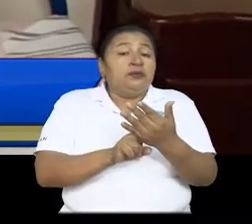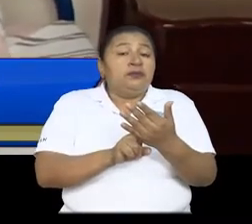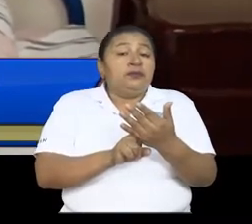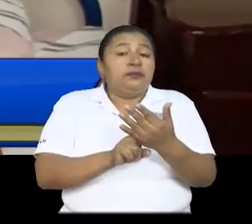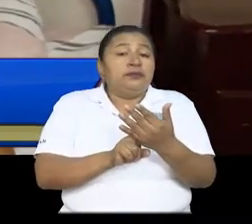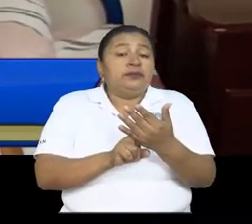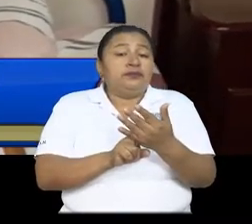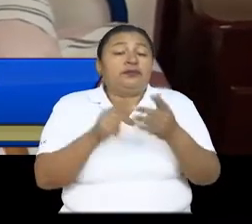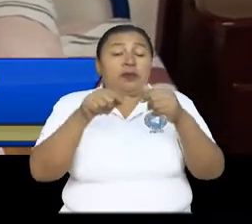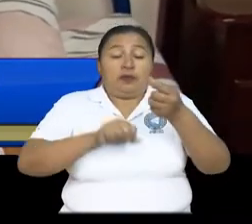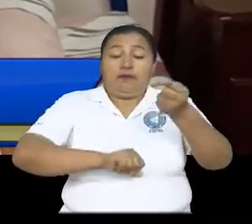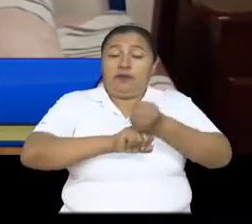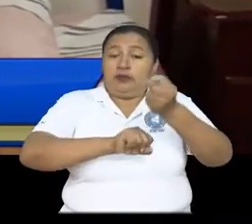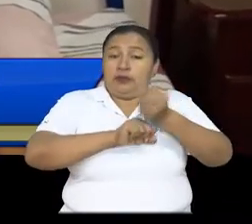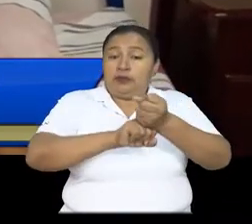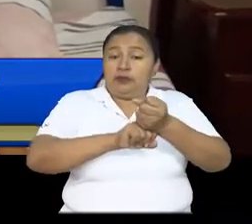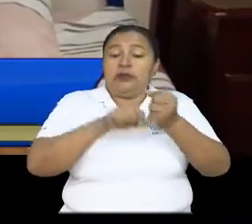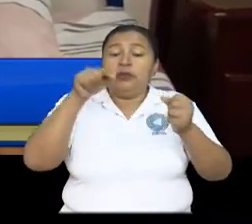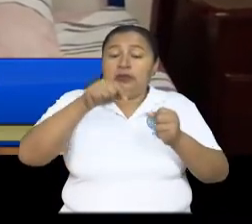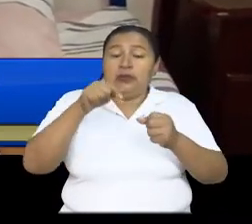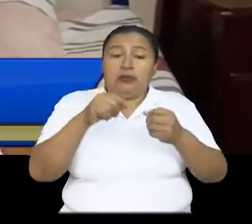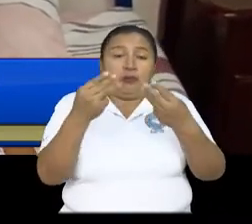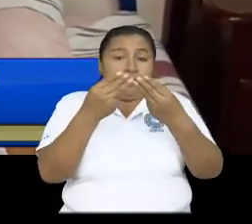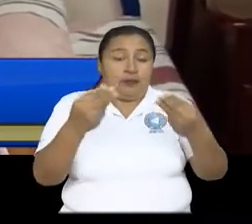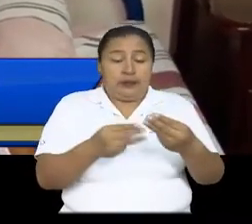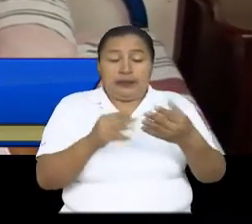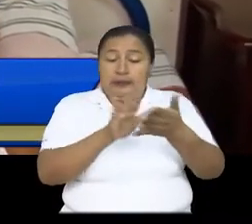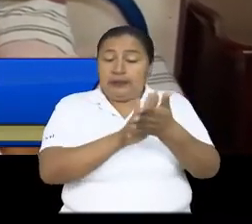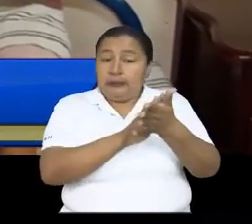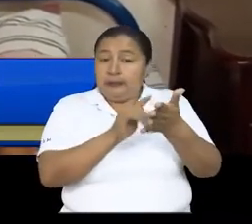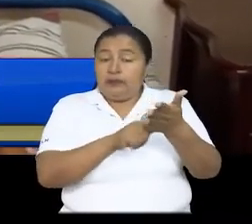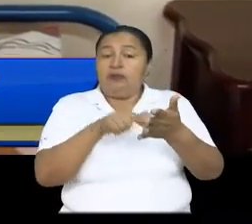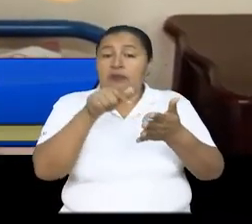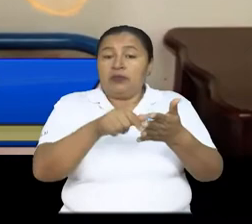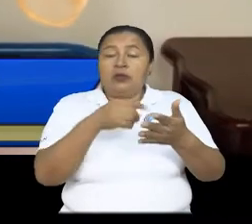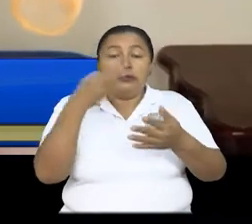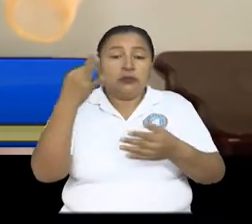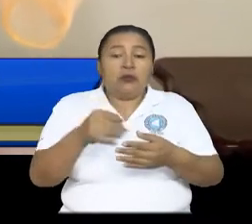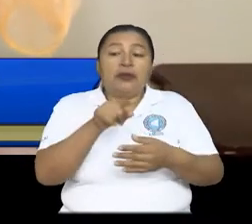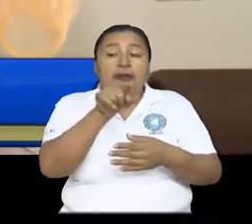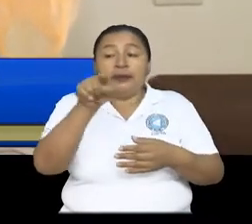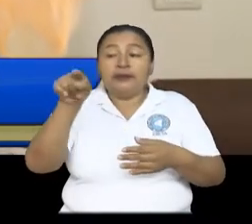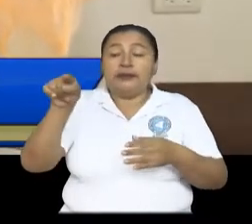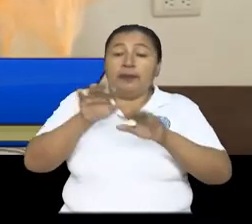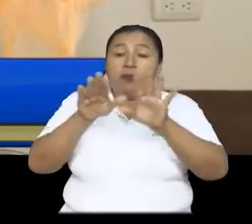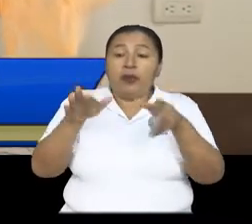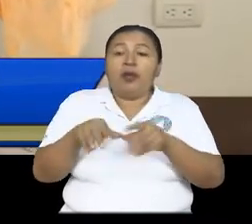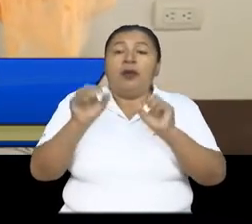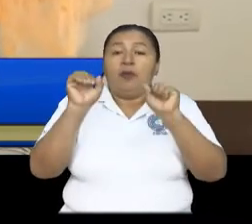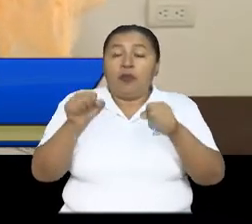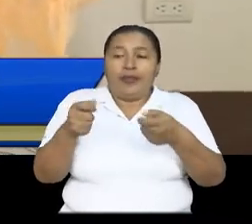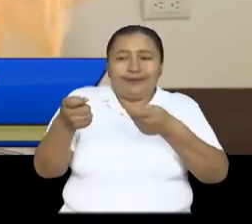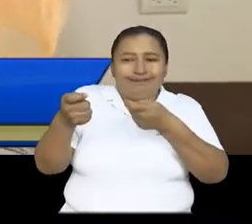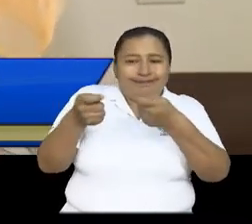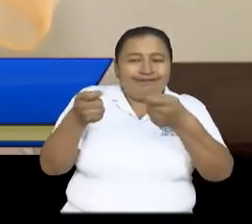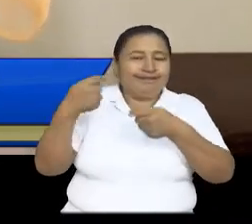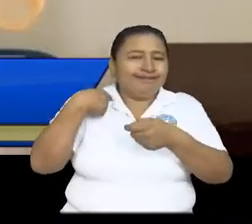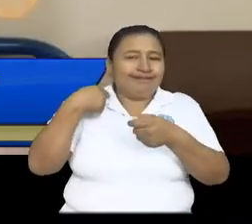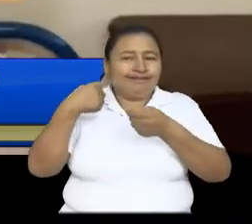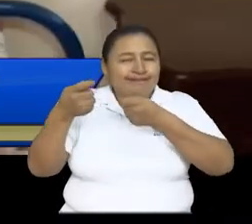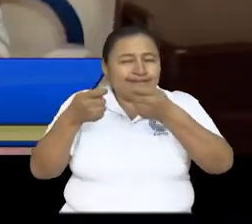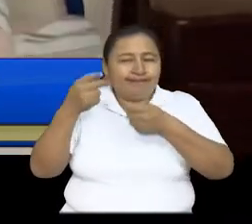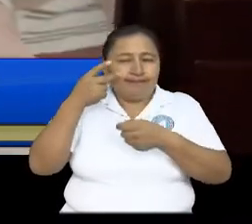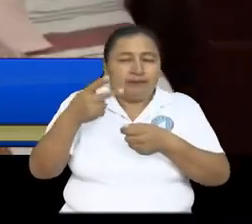en el fortalecimiento de estos instrumentos nos asegura que esas mujeres puedan estar en control permanente les